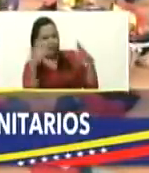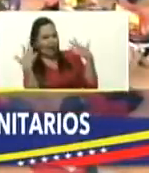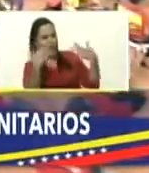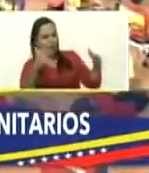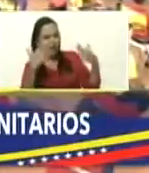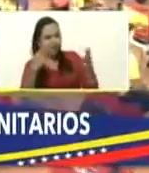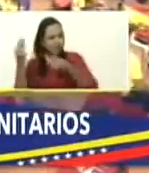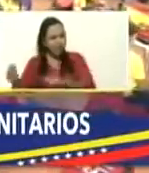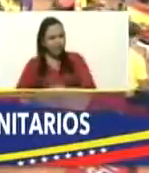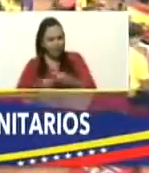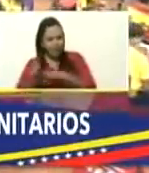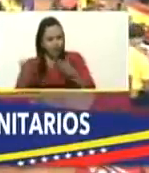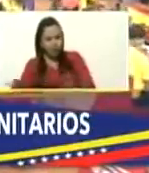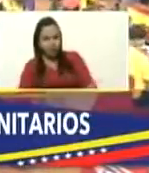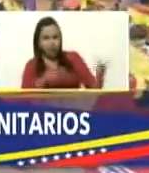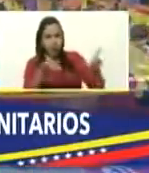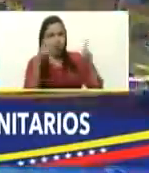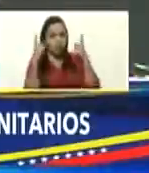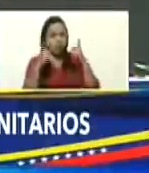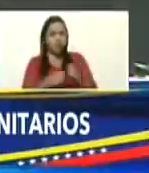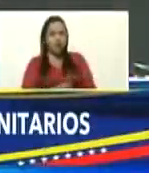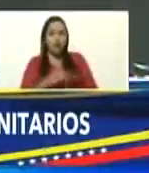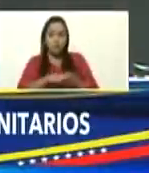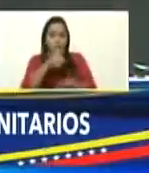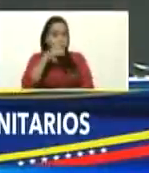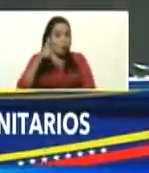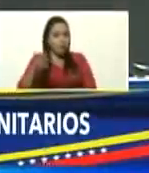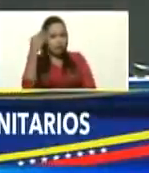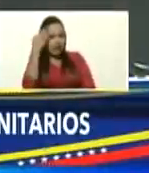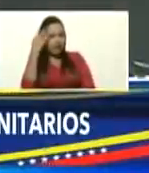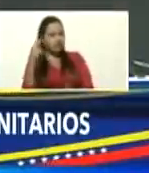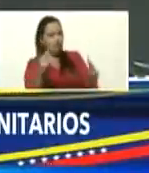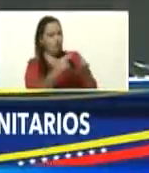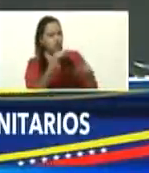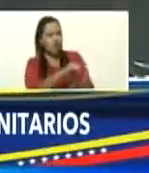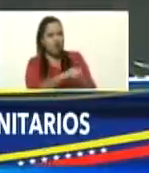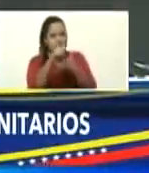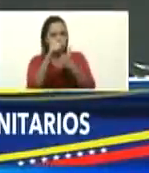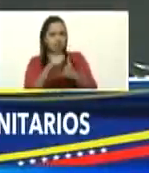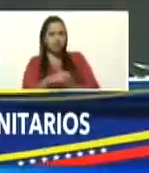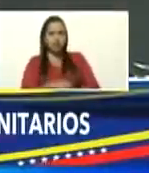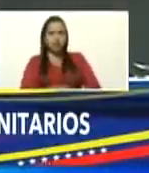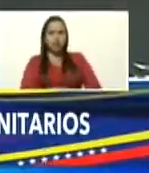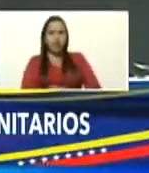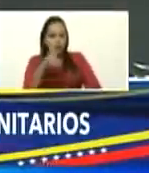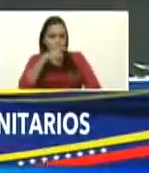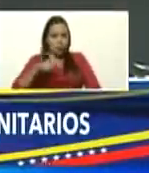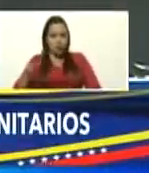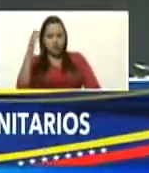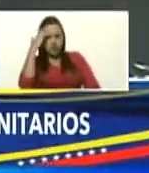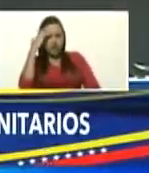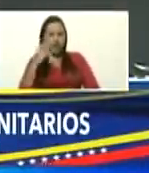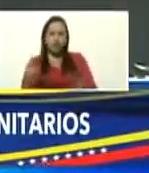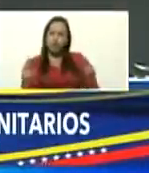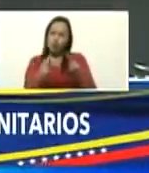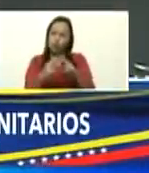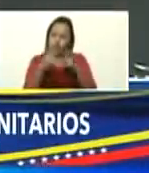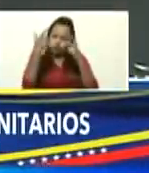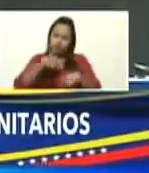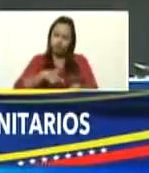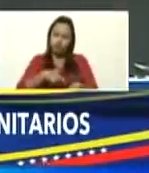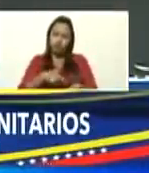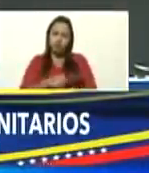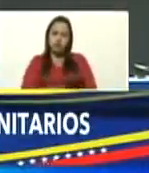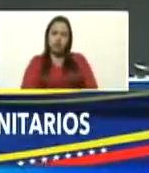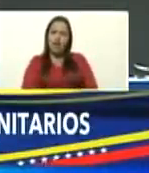recibido este pueblo, porque este pueblo sabe reconocer a sus líderes. Este pueblo sabe reconocer a quien